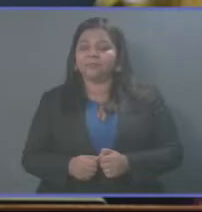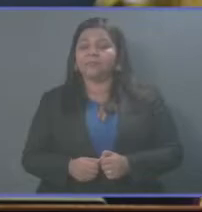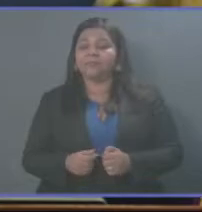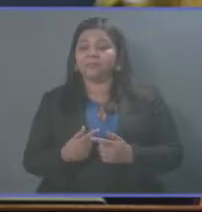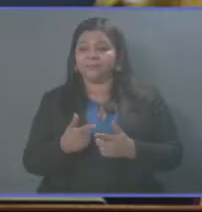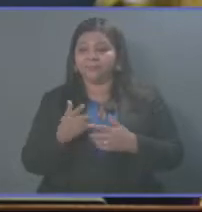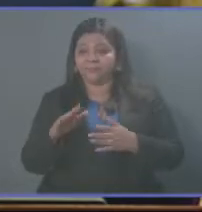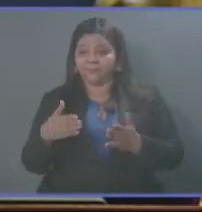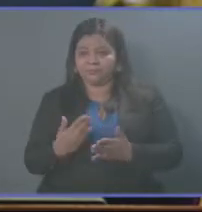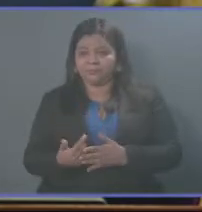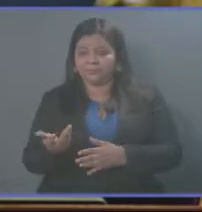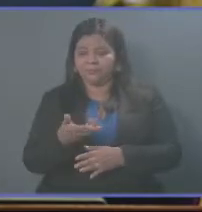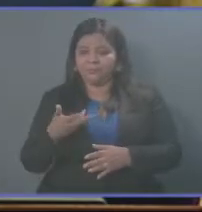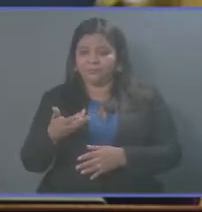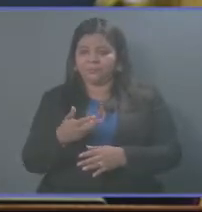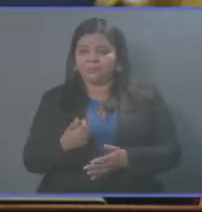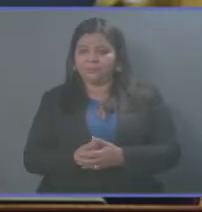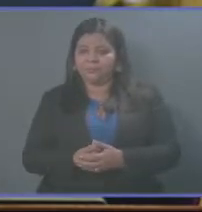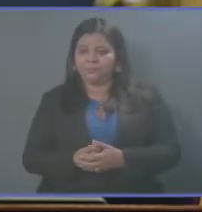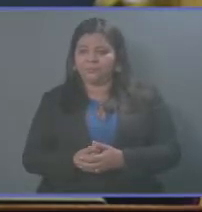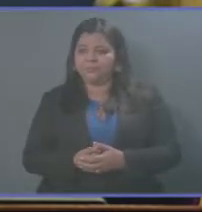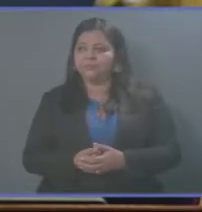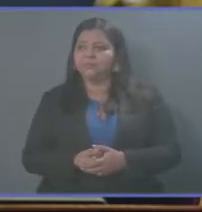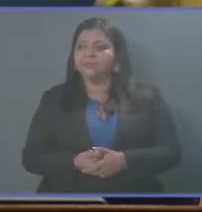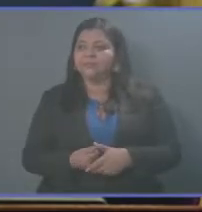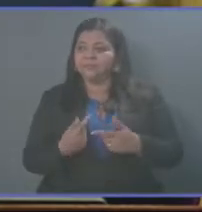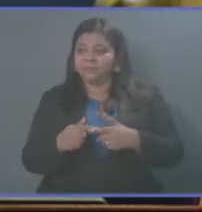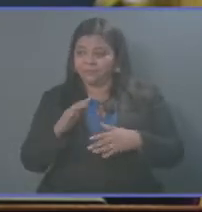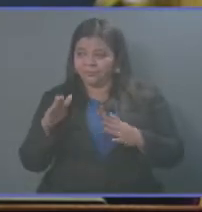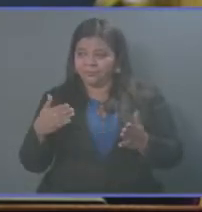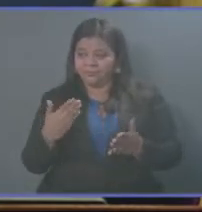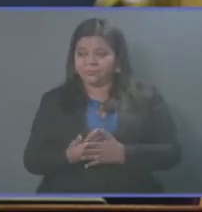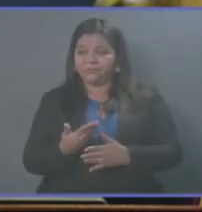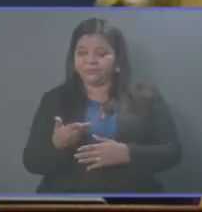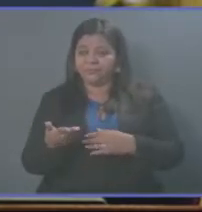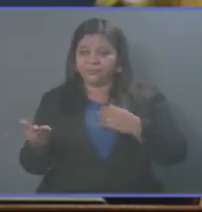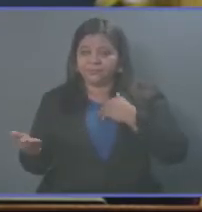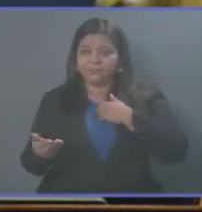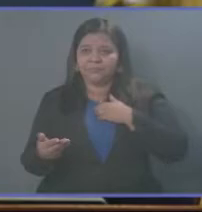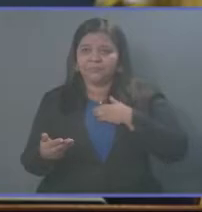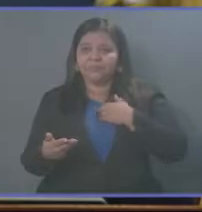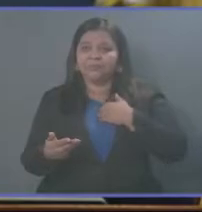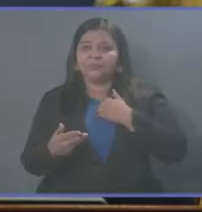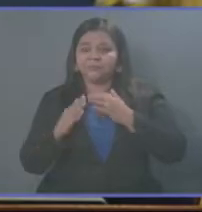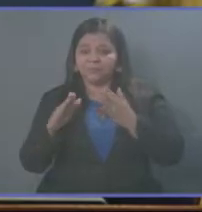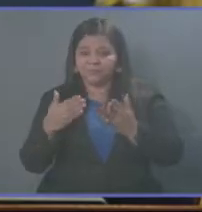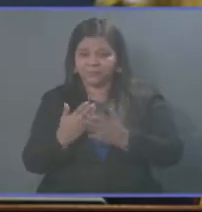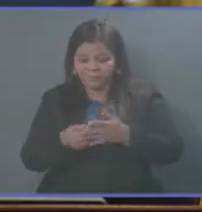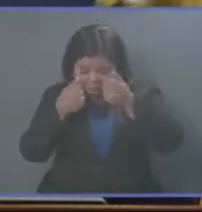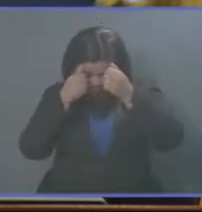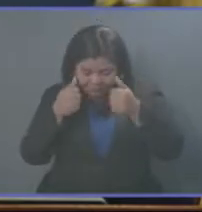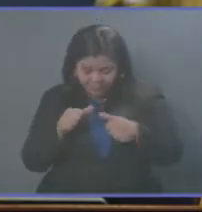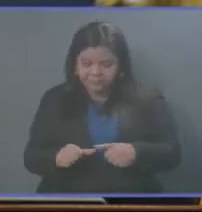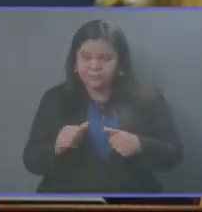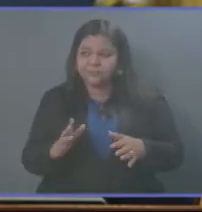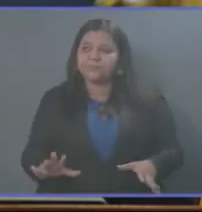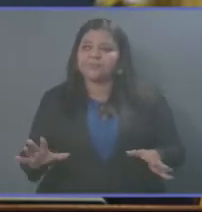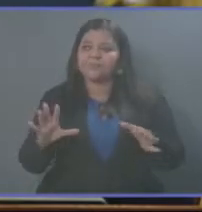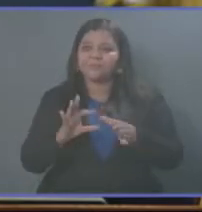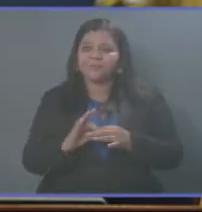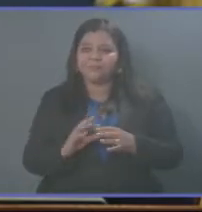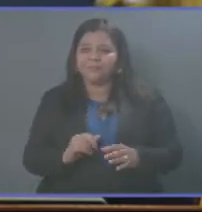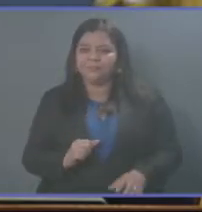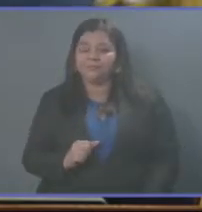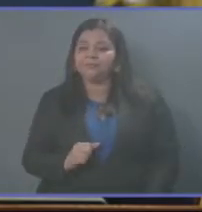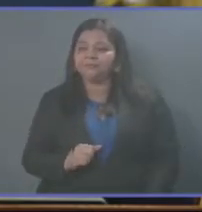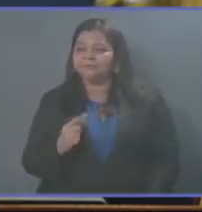presupone realmente un amplio campo de aspectos y de multiactores.